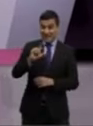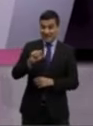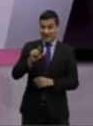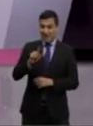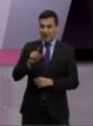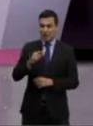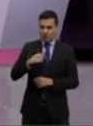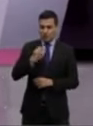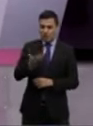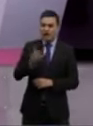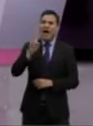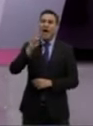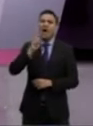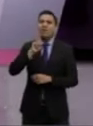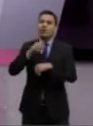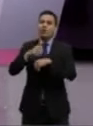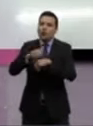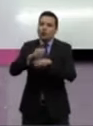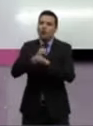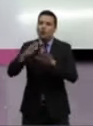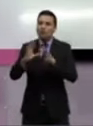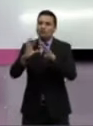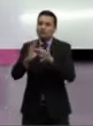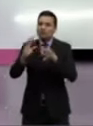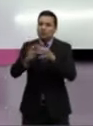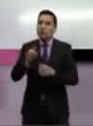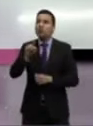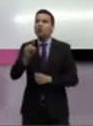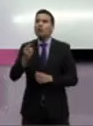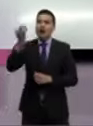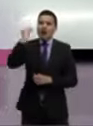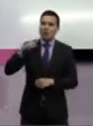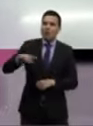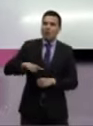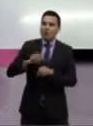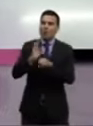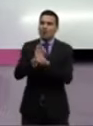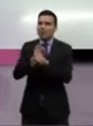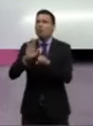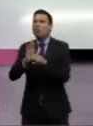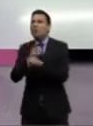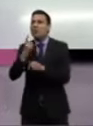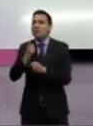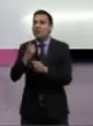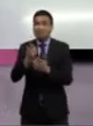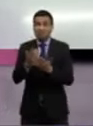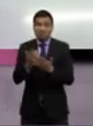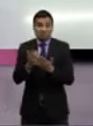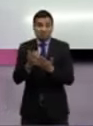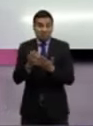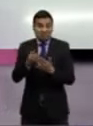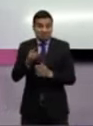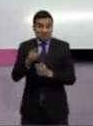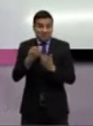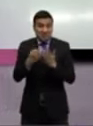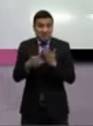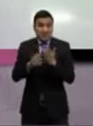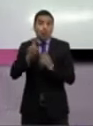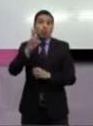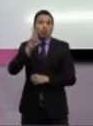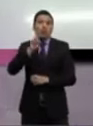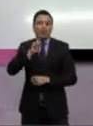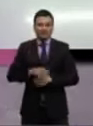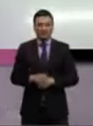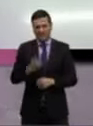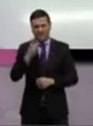cifras. No, que no tengo cifras. Explique por qué viene a defender gobiernos anteriores. Pero bueno, vamos hablando de cosas que verdaderamente le importan al